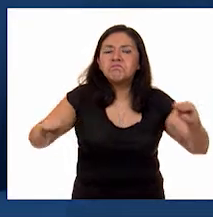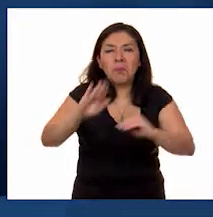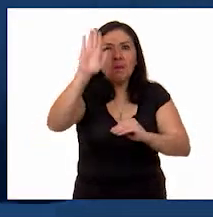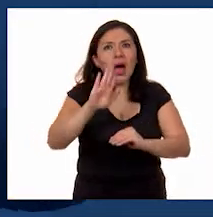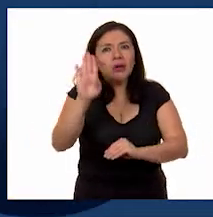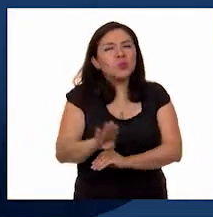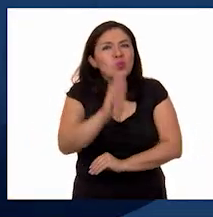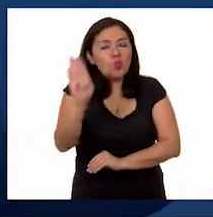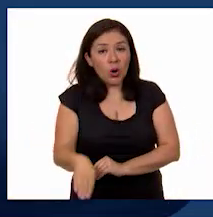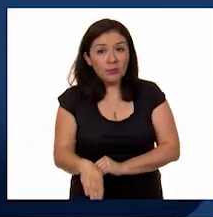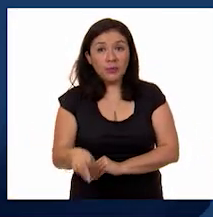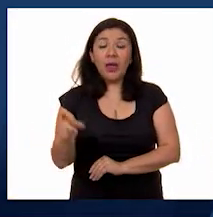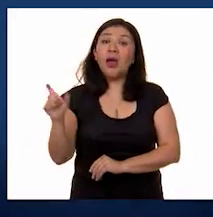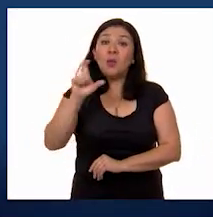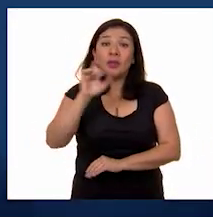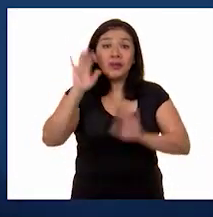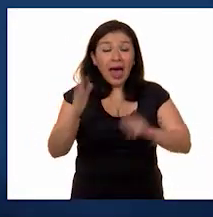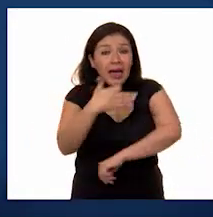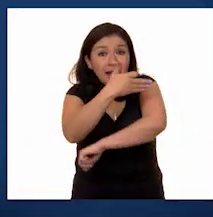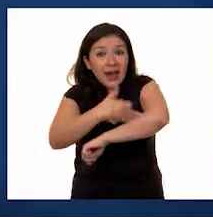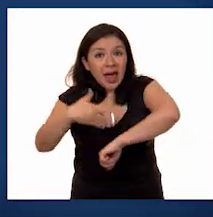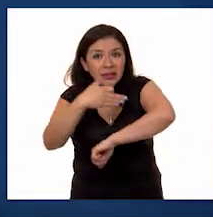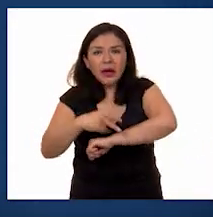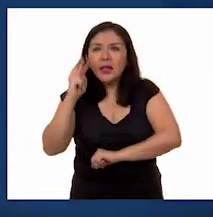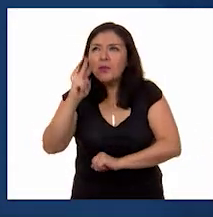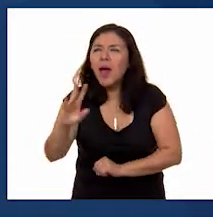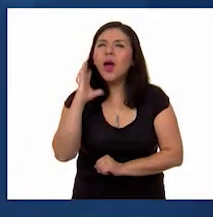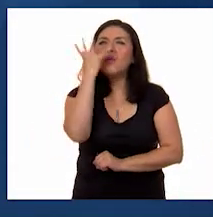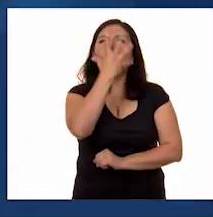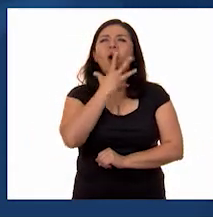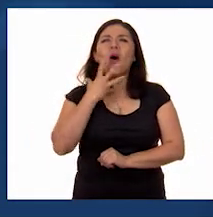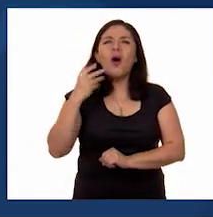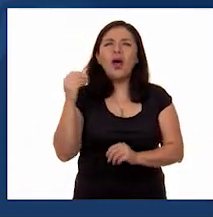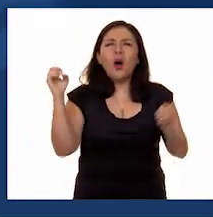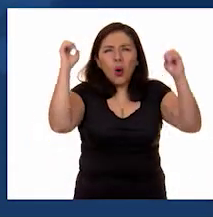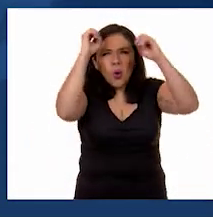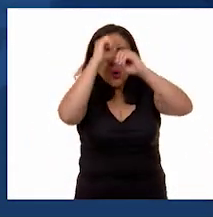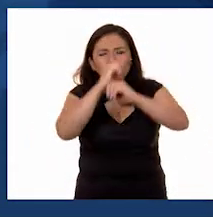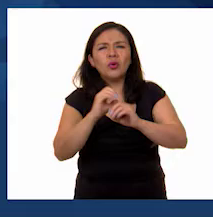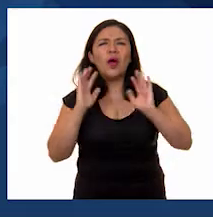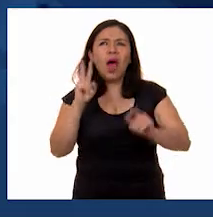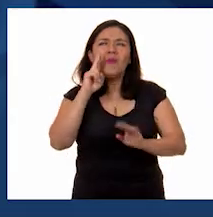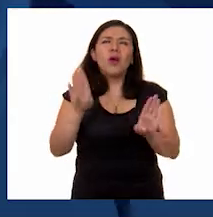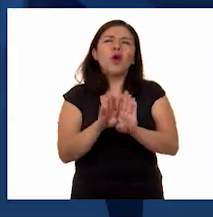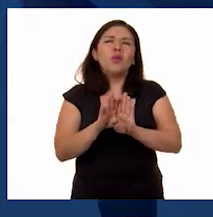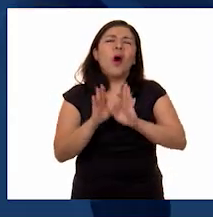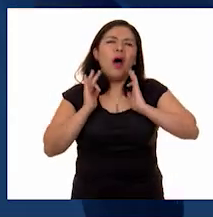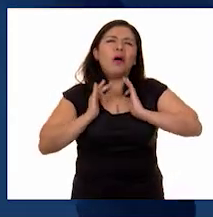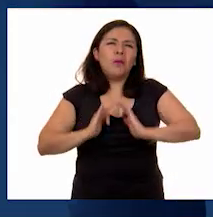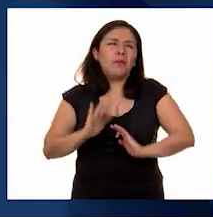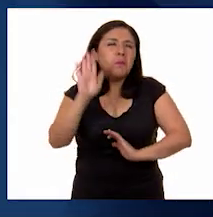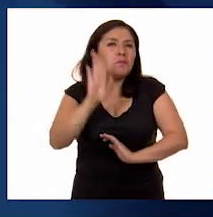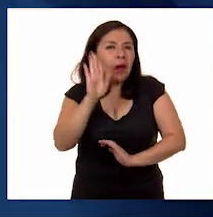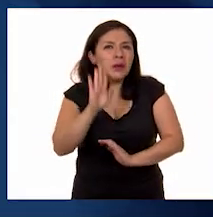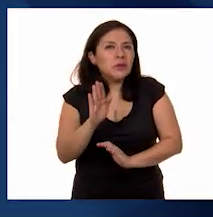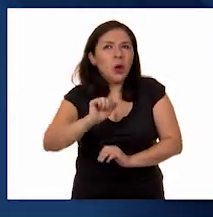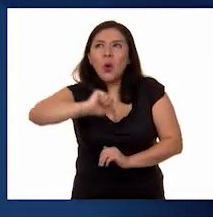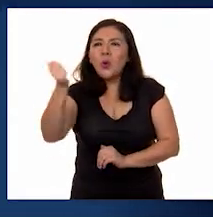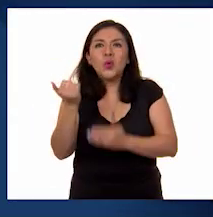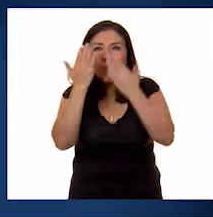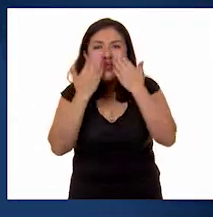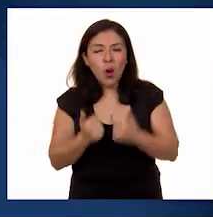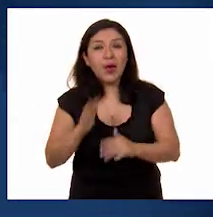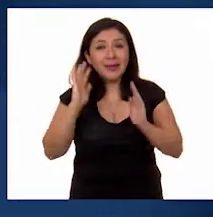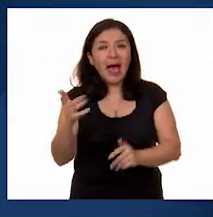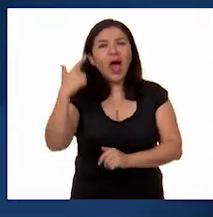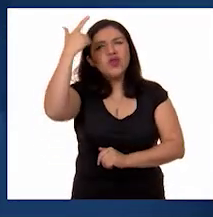Al atardecer, sin embargo, su belleza sombría y calma cobra una majestad única. El sol había caído